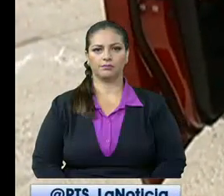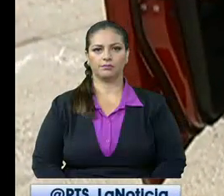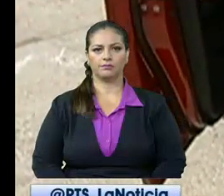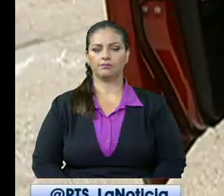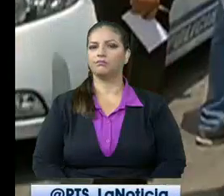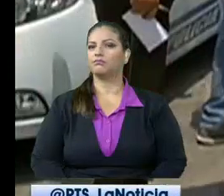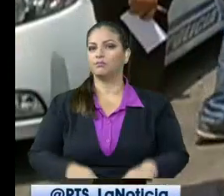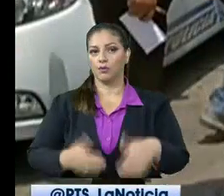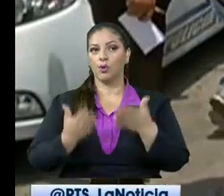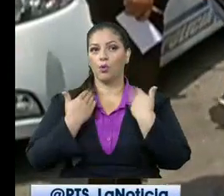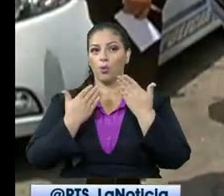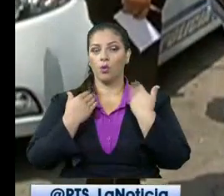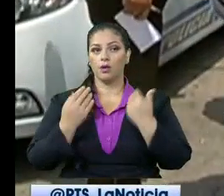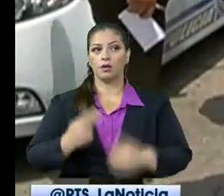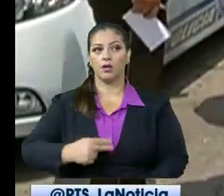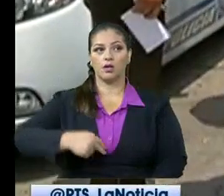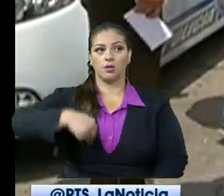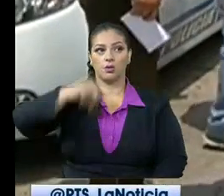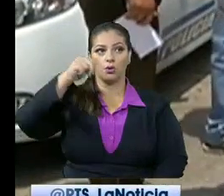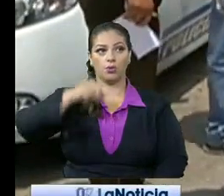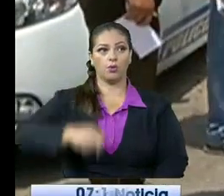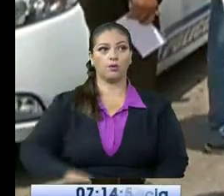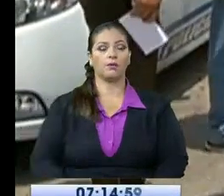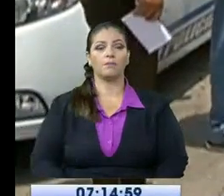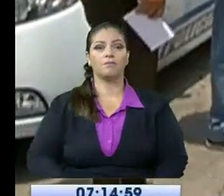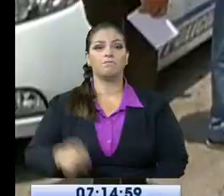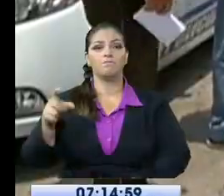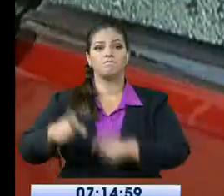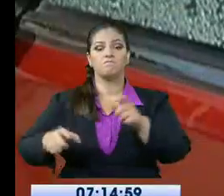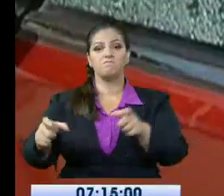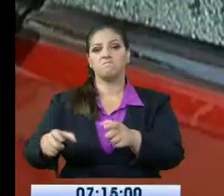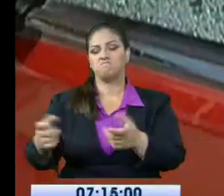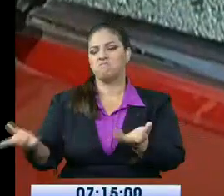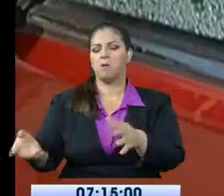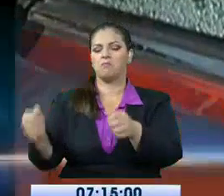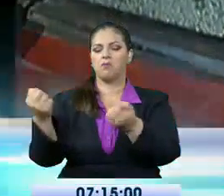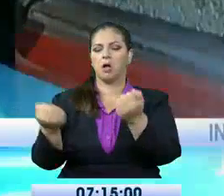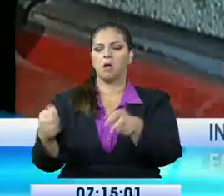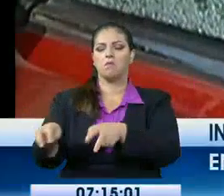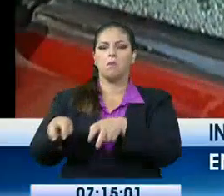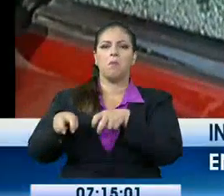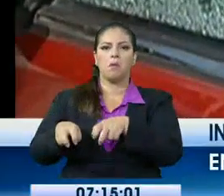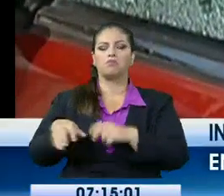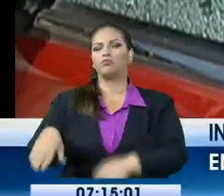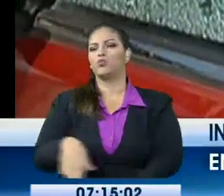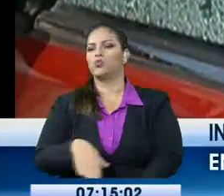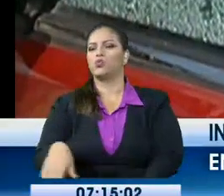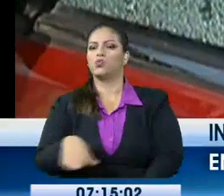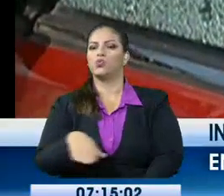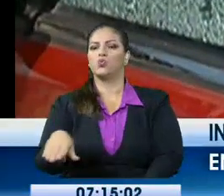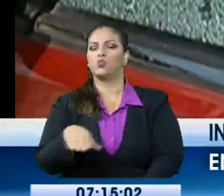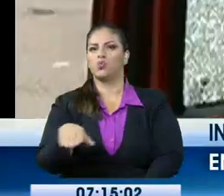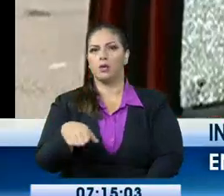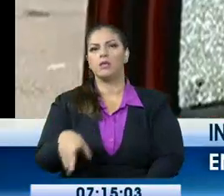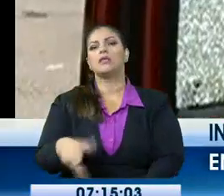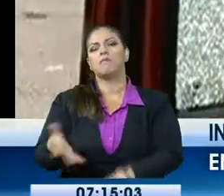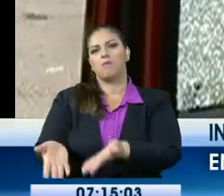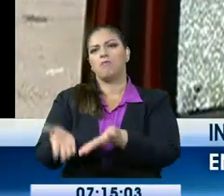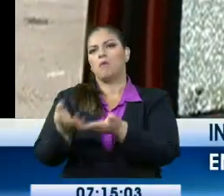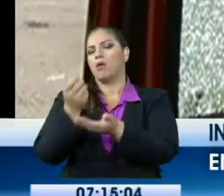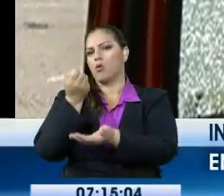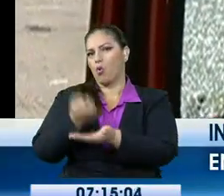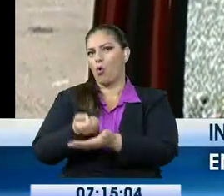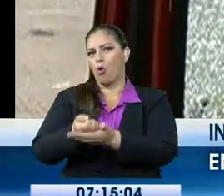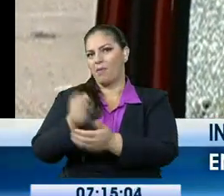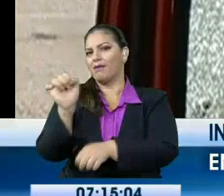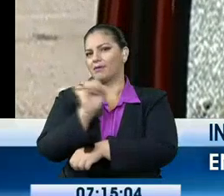Las víctimas aturdidas y sorprendidas por todo lo que habría sucedido. En cuestión de segundos, pues varias personas se transportaban en el